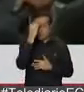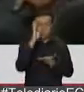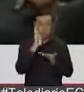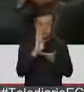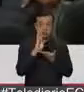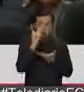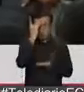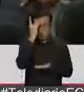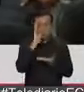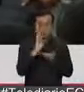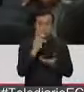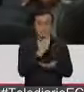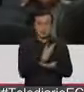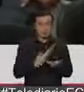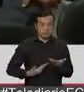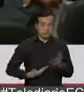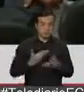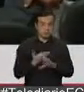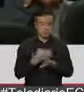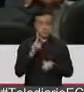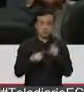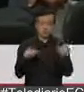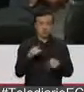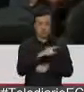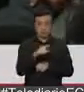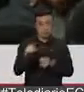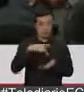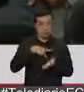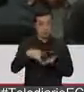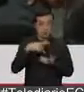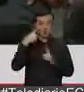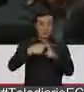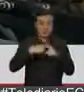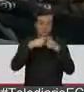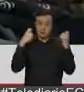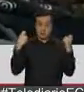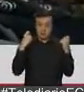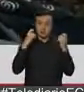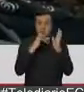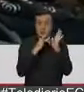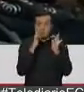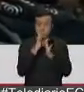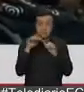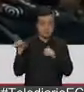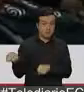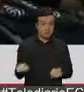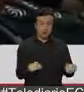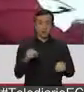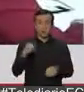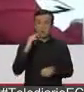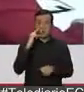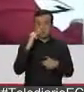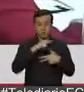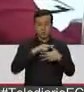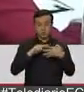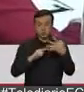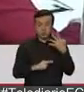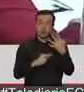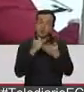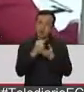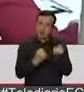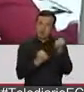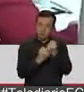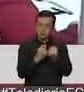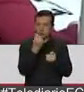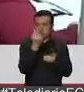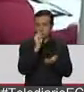el ejecutivo plantea que quienes no lograron pagar durante los meses de marzo y mayo y junio se otorguen facilidades